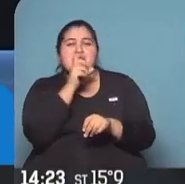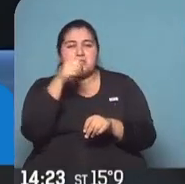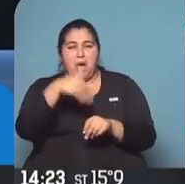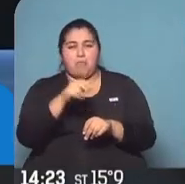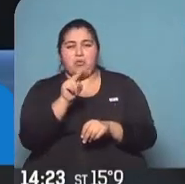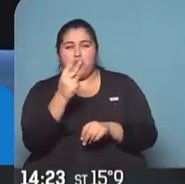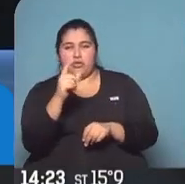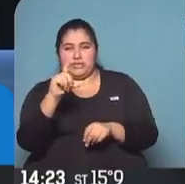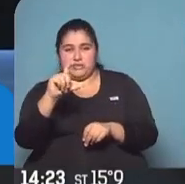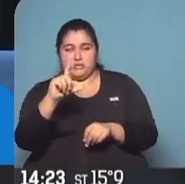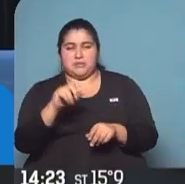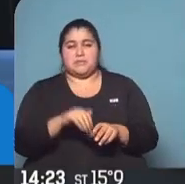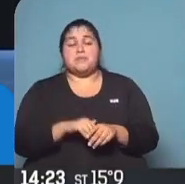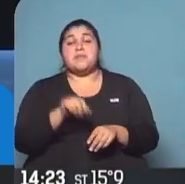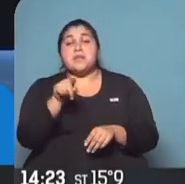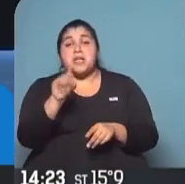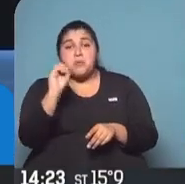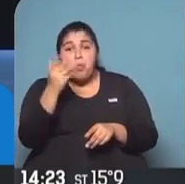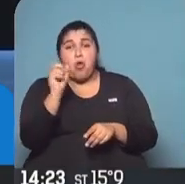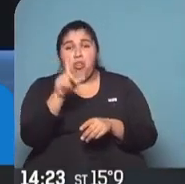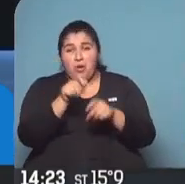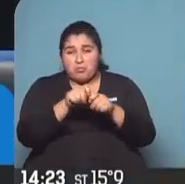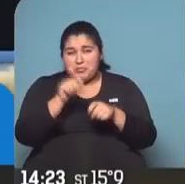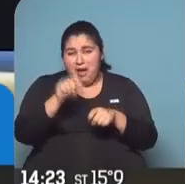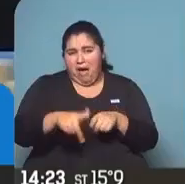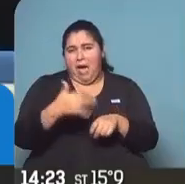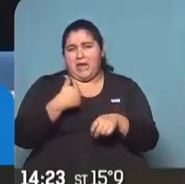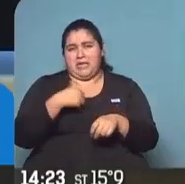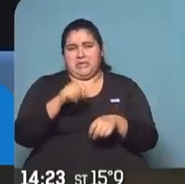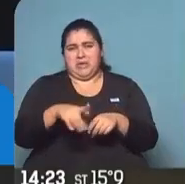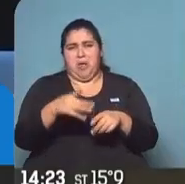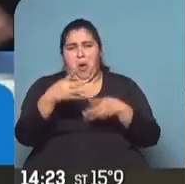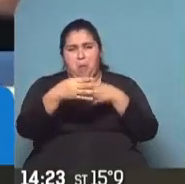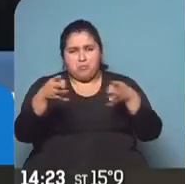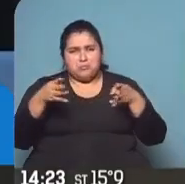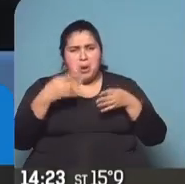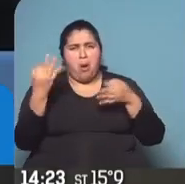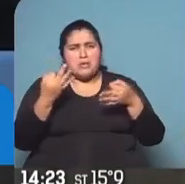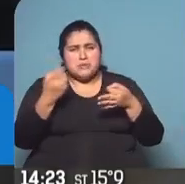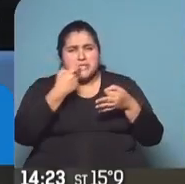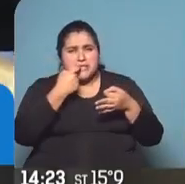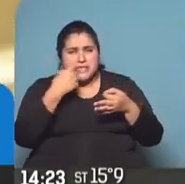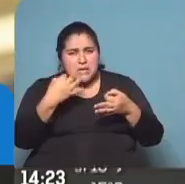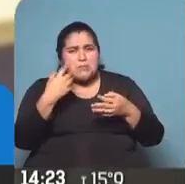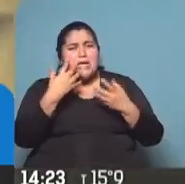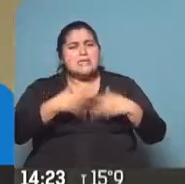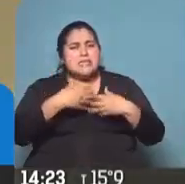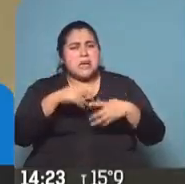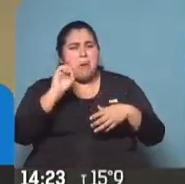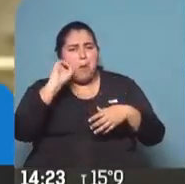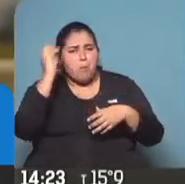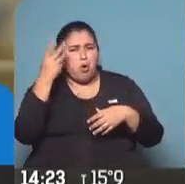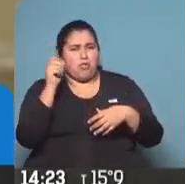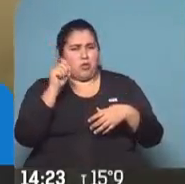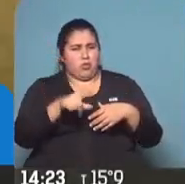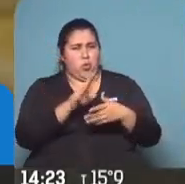y una modernización extienden la vida útil del material mediante la incorporación de sistemas de última generación que le